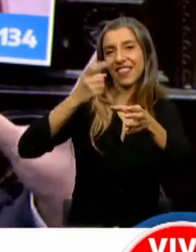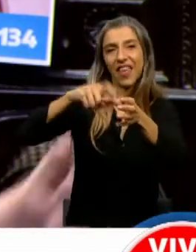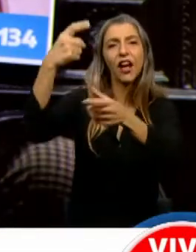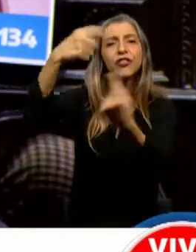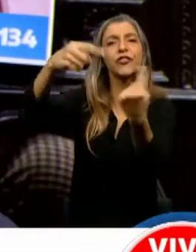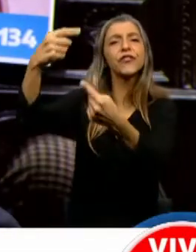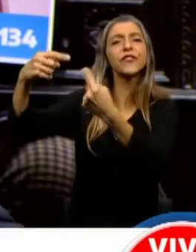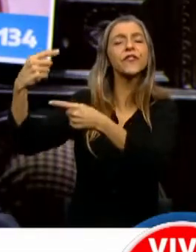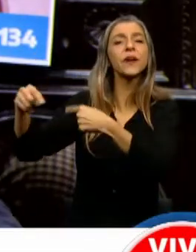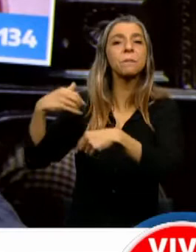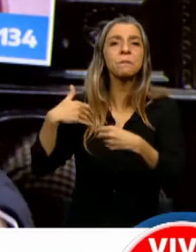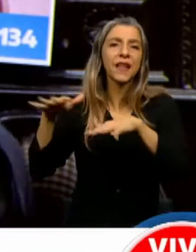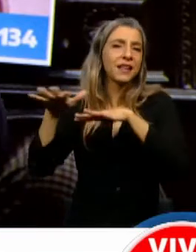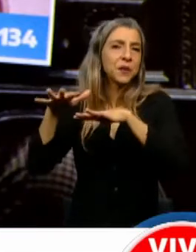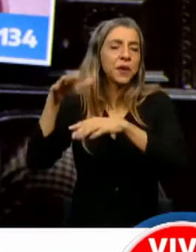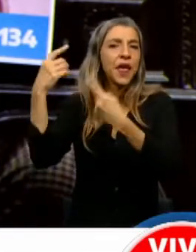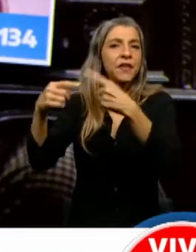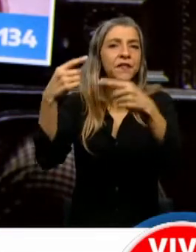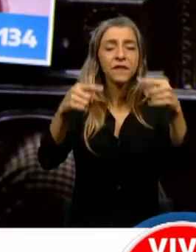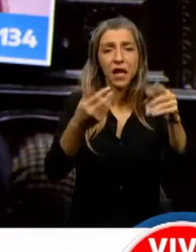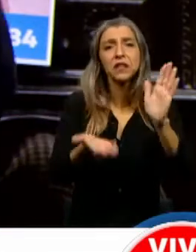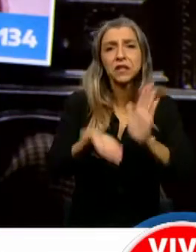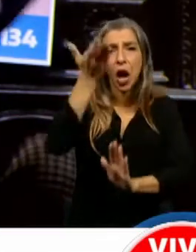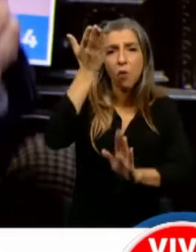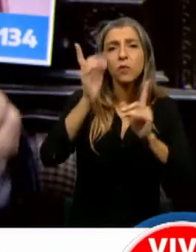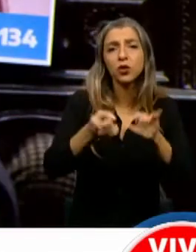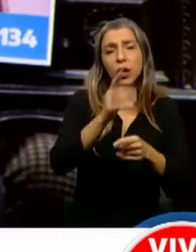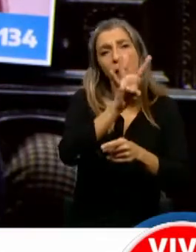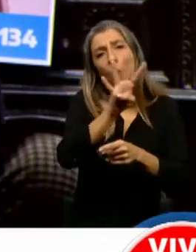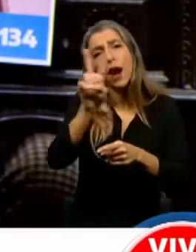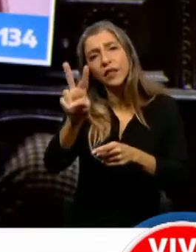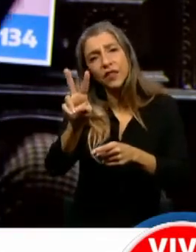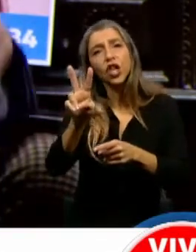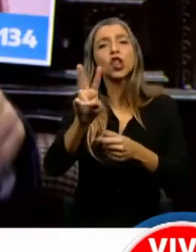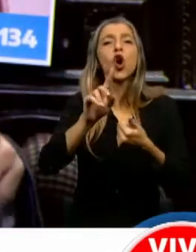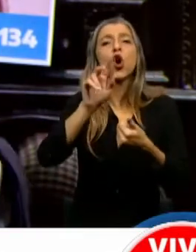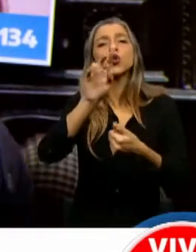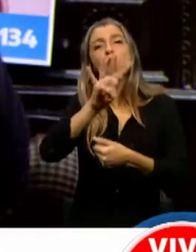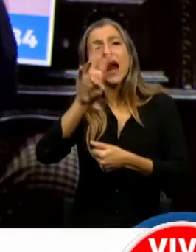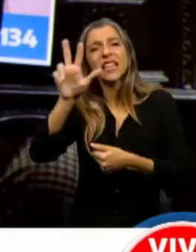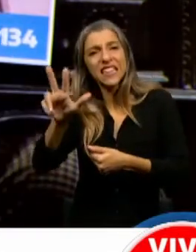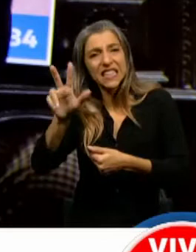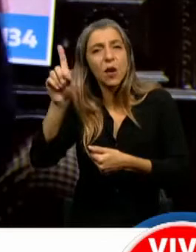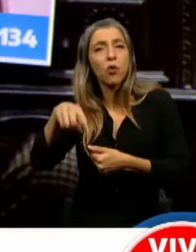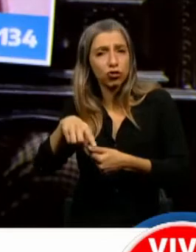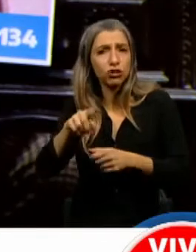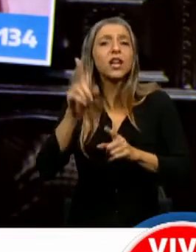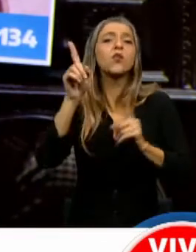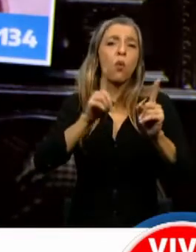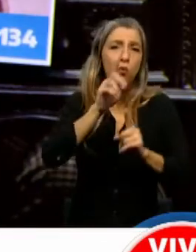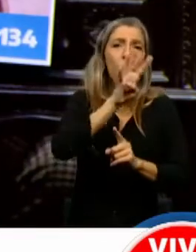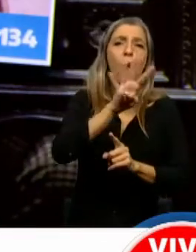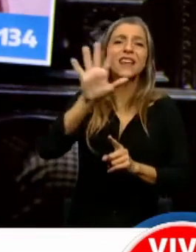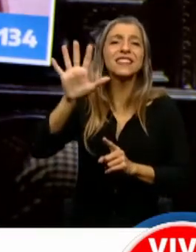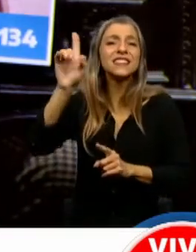sindicalistas o ramas de actividad que tuvieron aumentos del 42, del 43 y hasta del 45%.